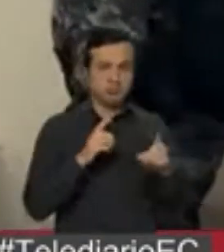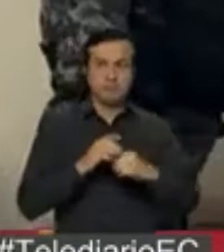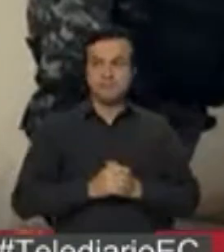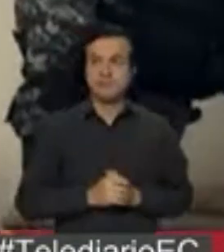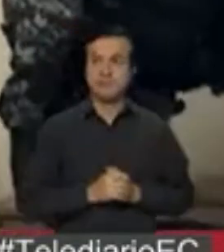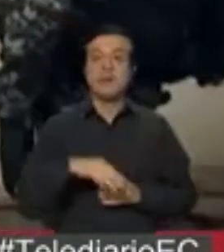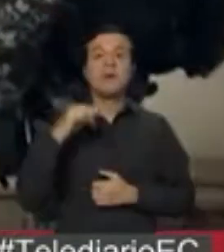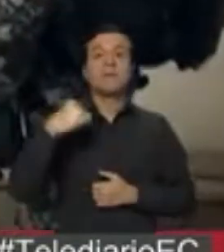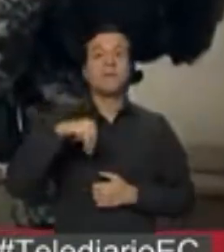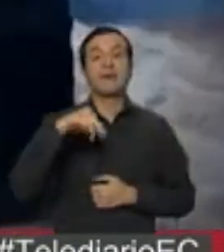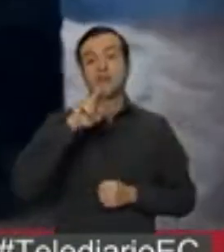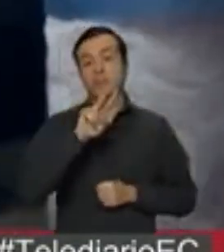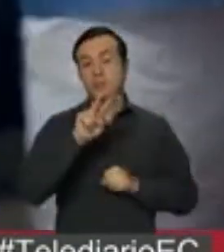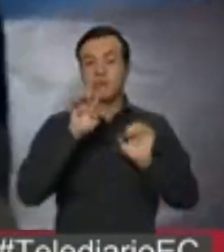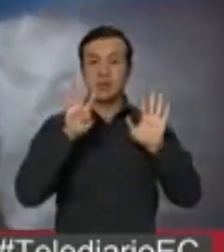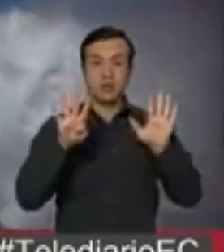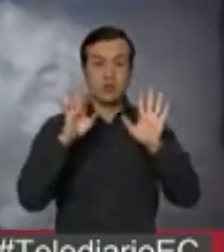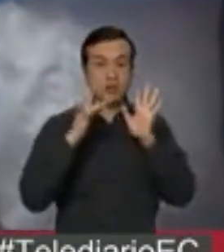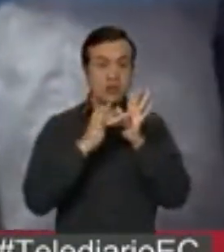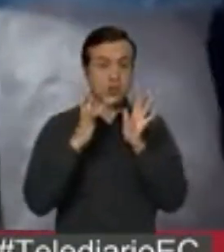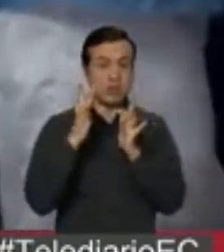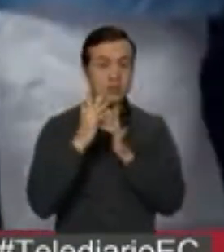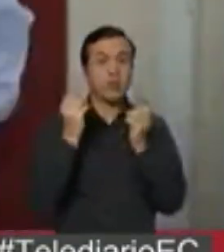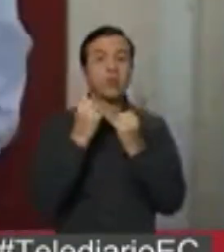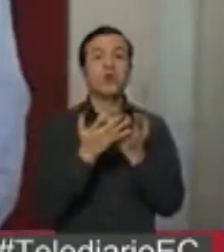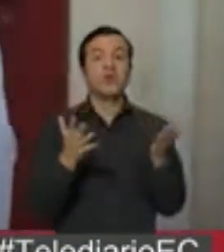Hasta este miércoles 29 de abril se realizaron